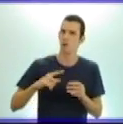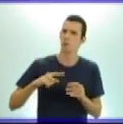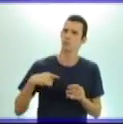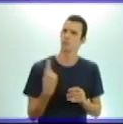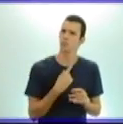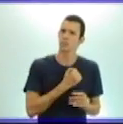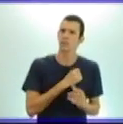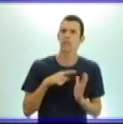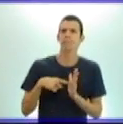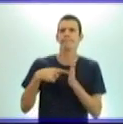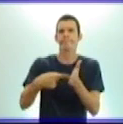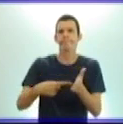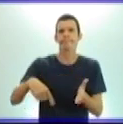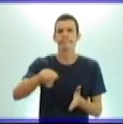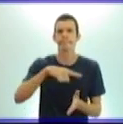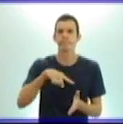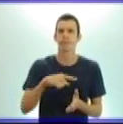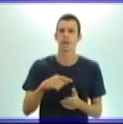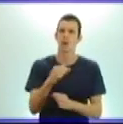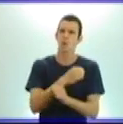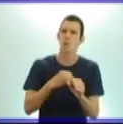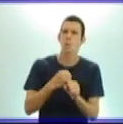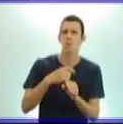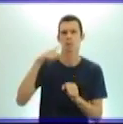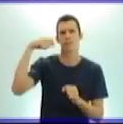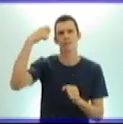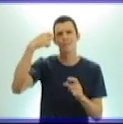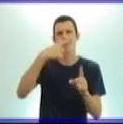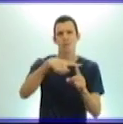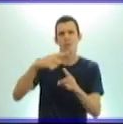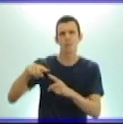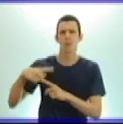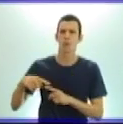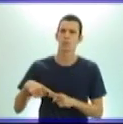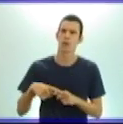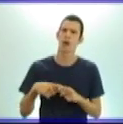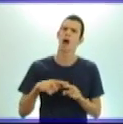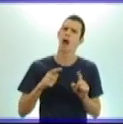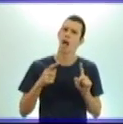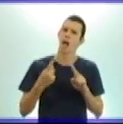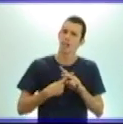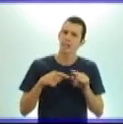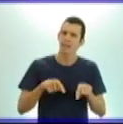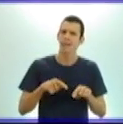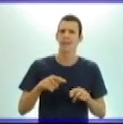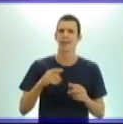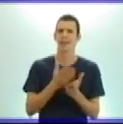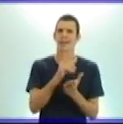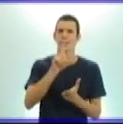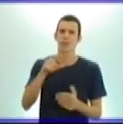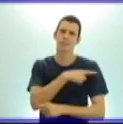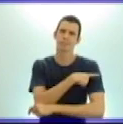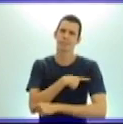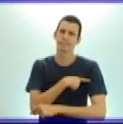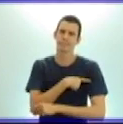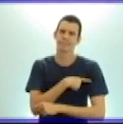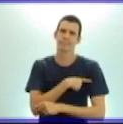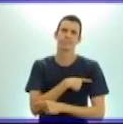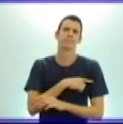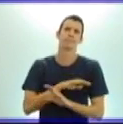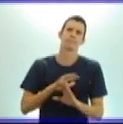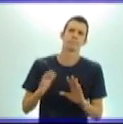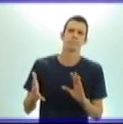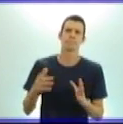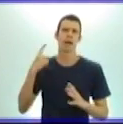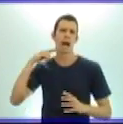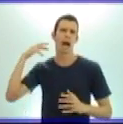actividades, otros medios audiovisuales que disponemos en la escuela primaria y que desde hace algunos